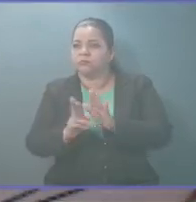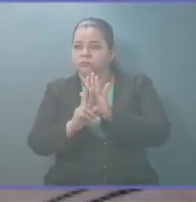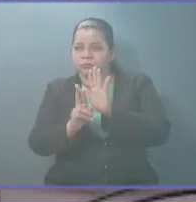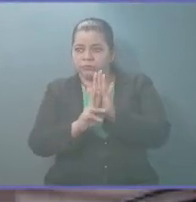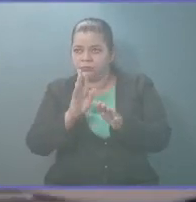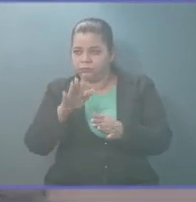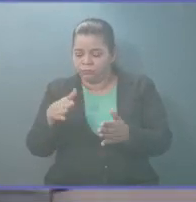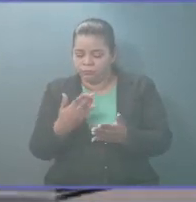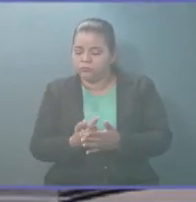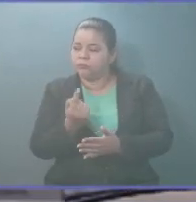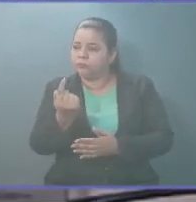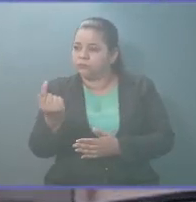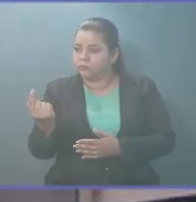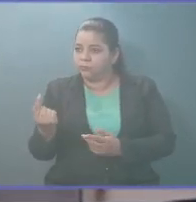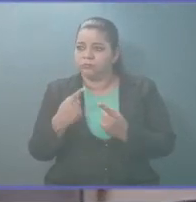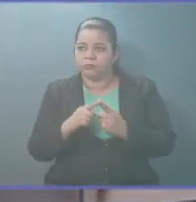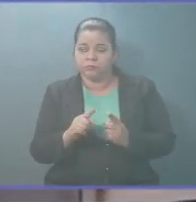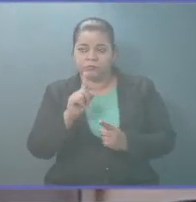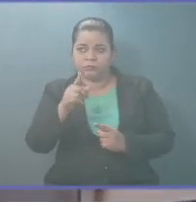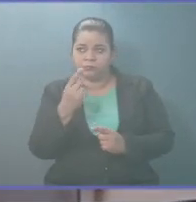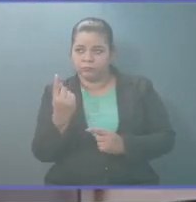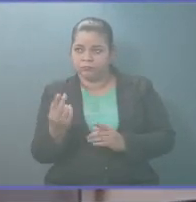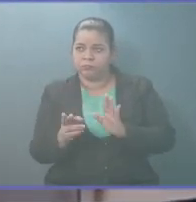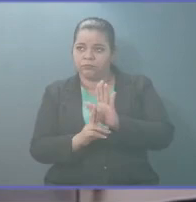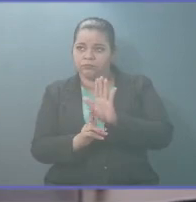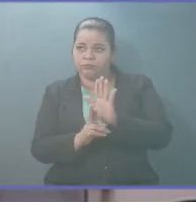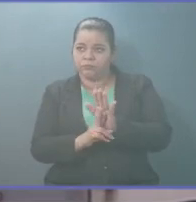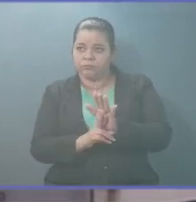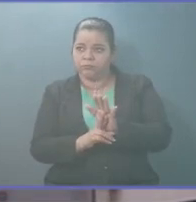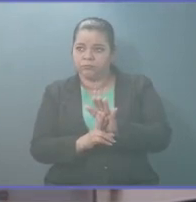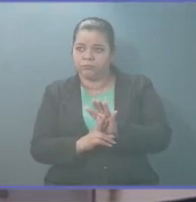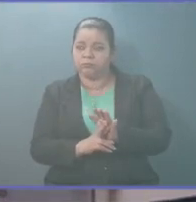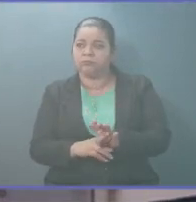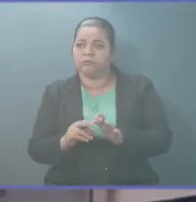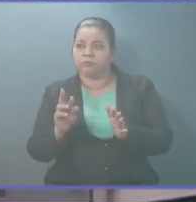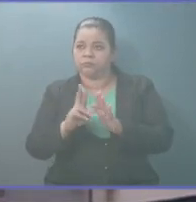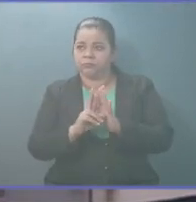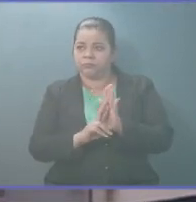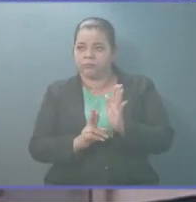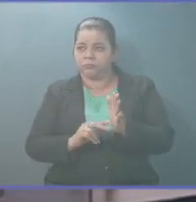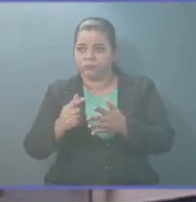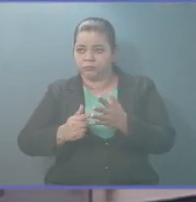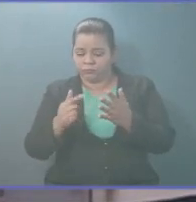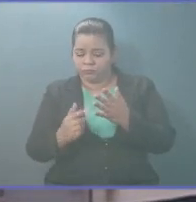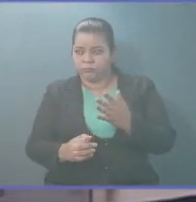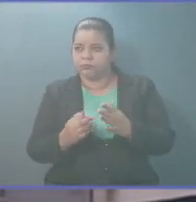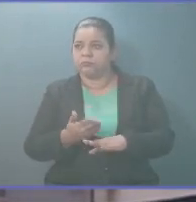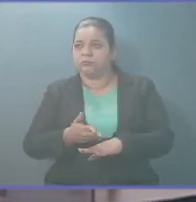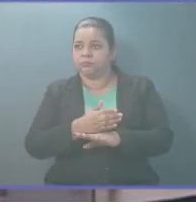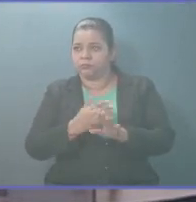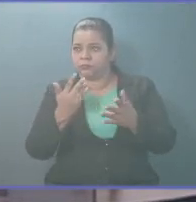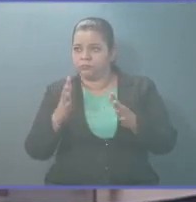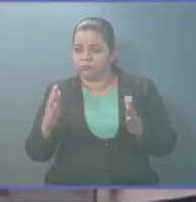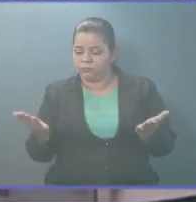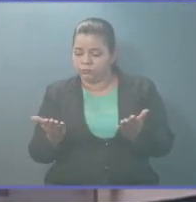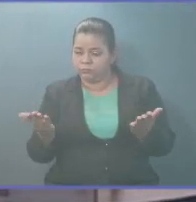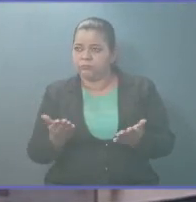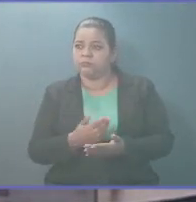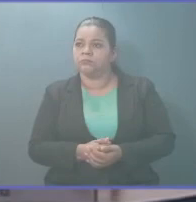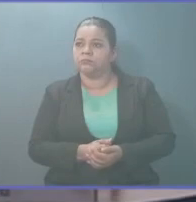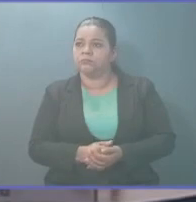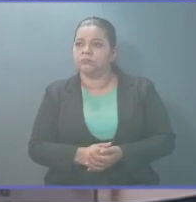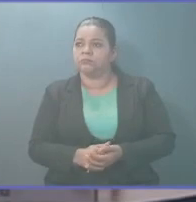sector, pero una cosa es representar un sector y otra cosa es defender el imperio de la ley. Efectivamente, como lo ha sintetizado el presidente, la